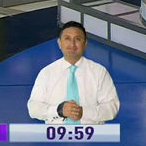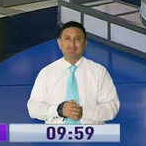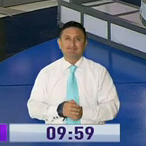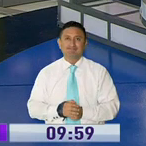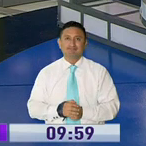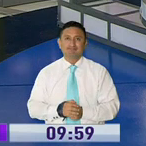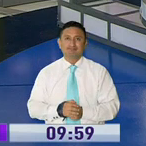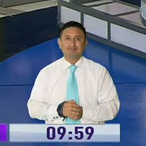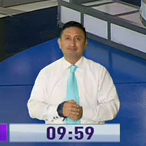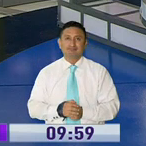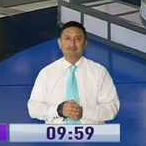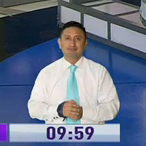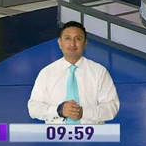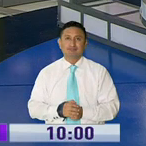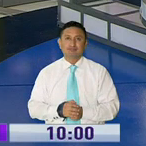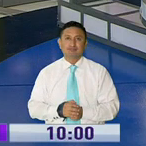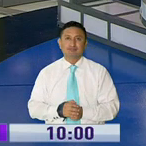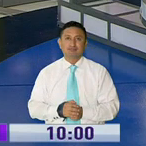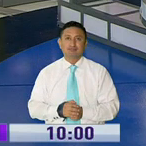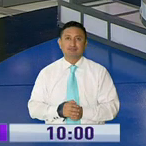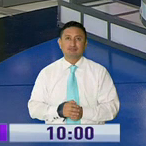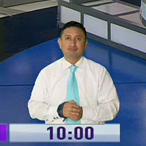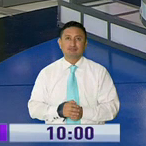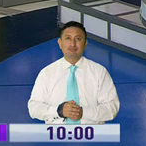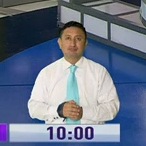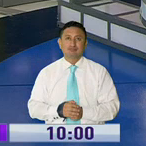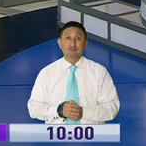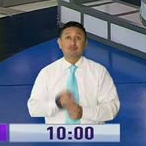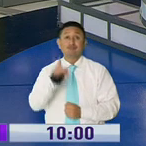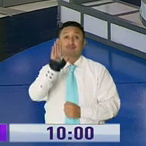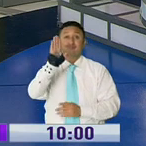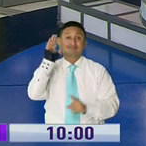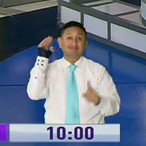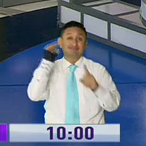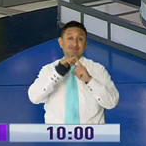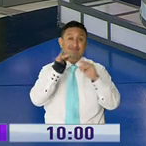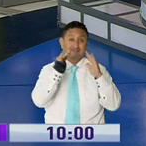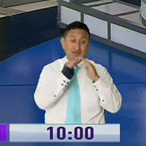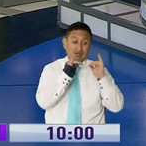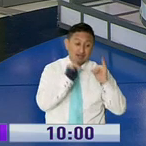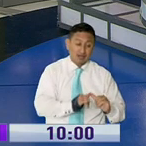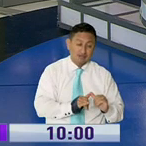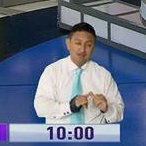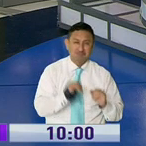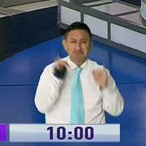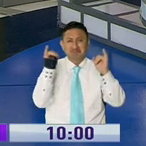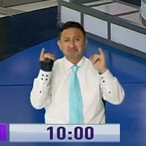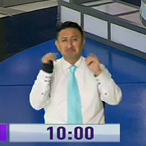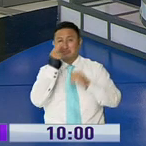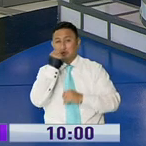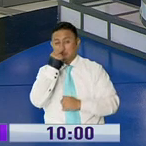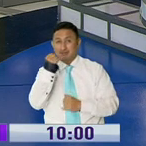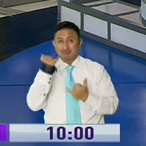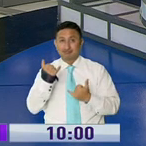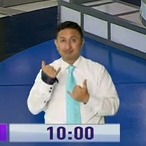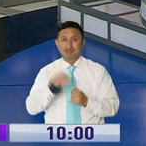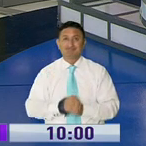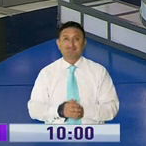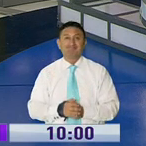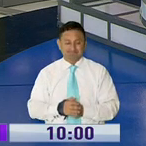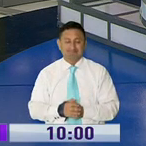es? Quédese en casa. Sí, claro. Felicidades, un poquito de distracción, de entretenimiento. Vienen los